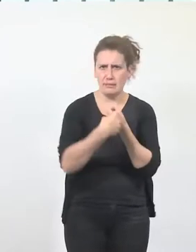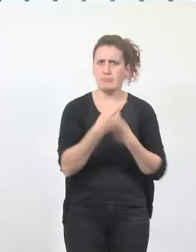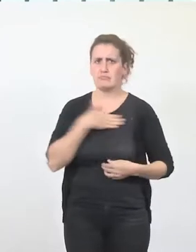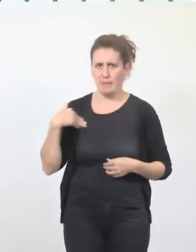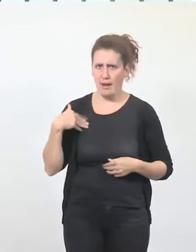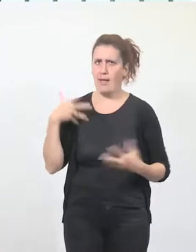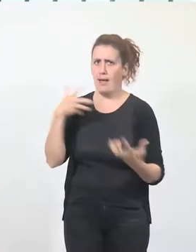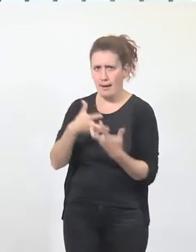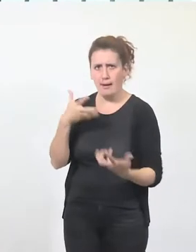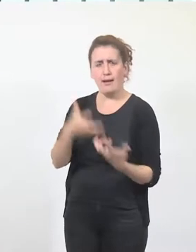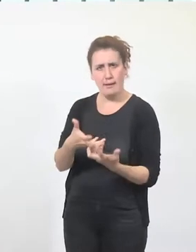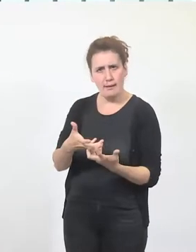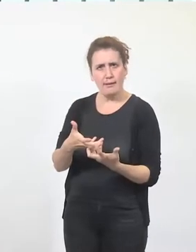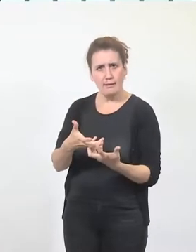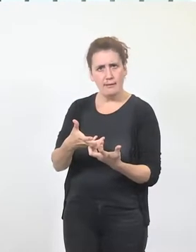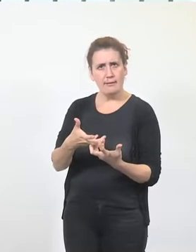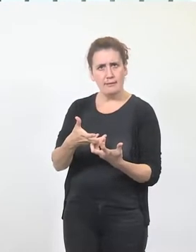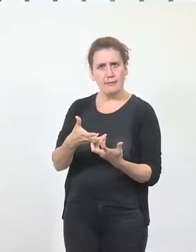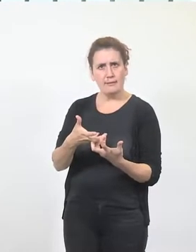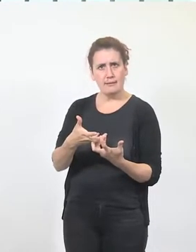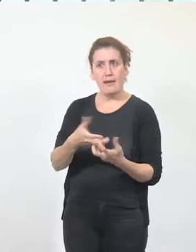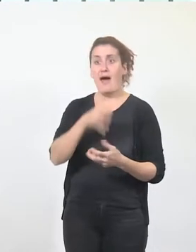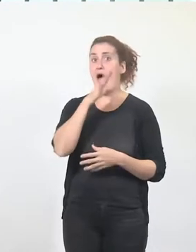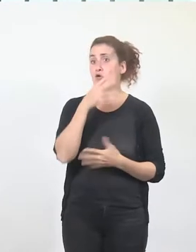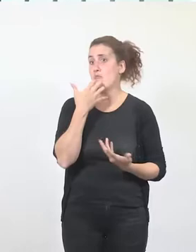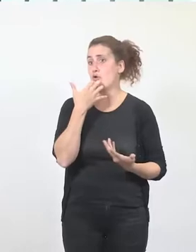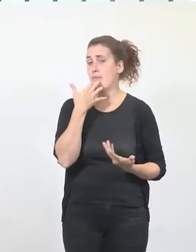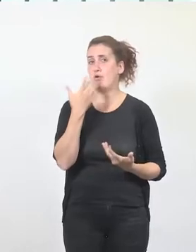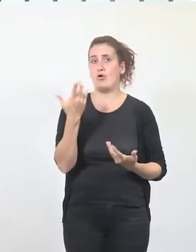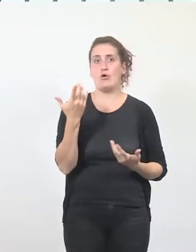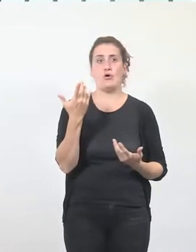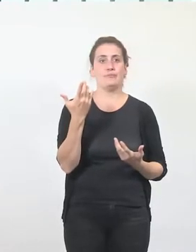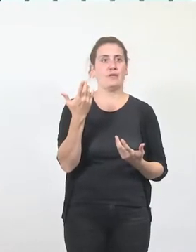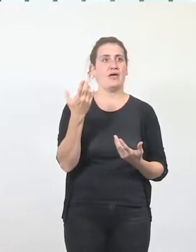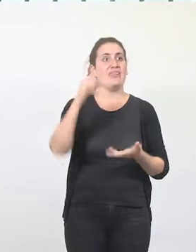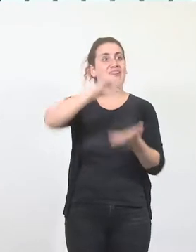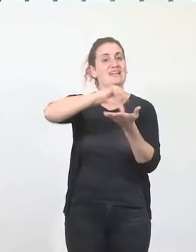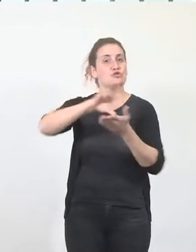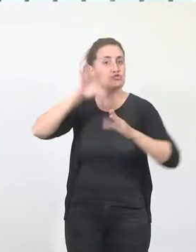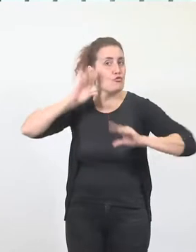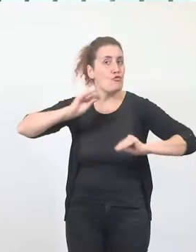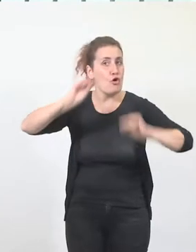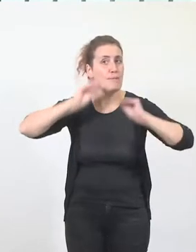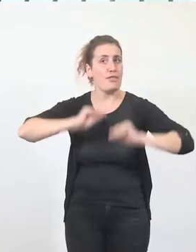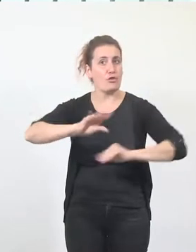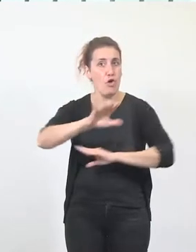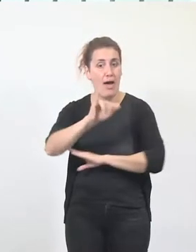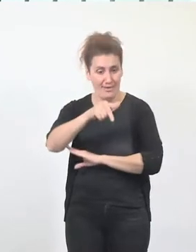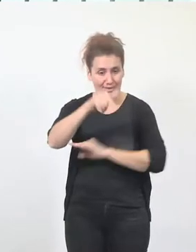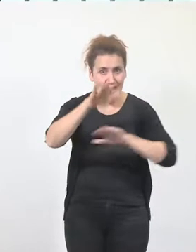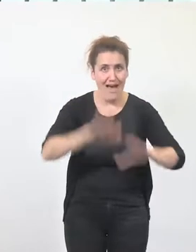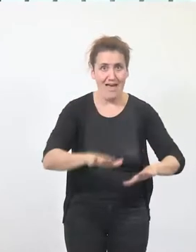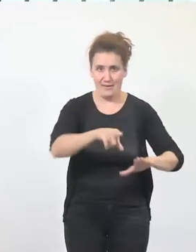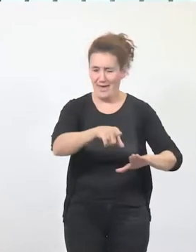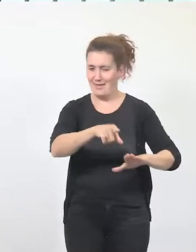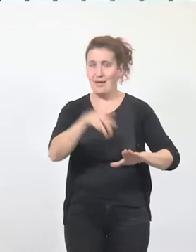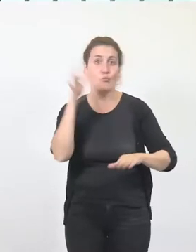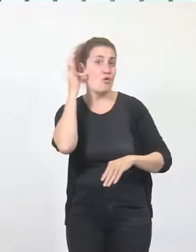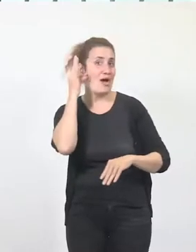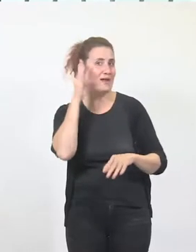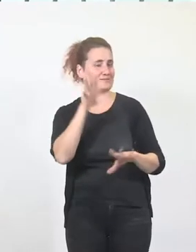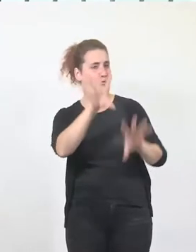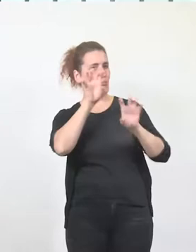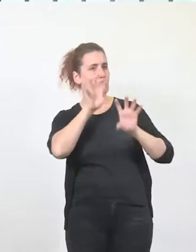guerra. Ahora, pues hay centros de formación, están ahí